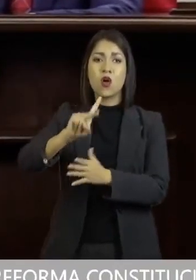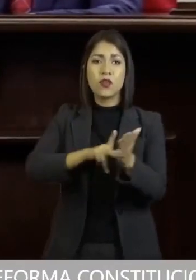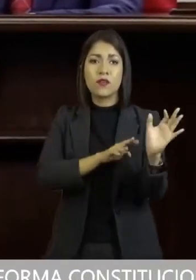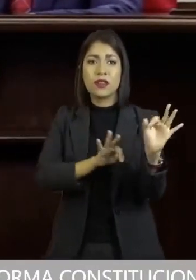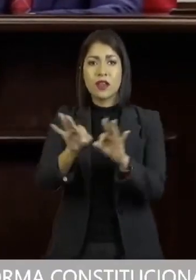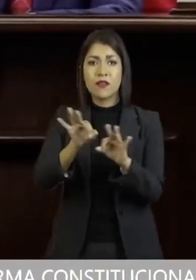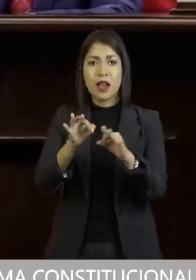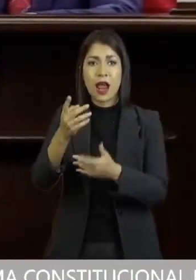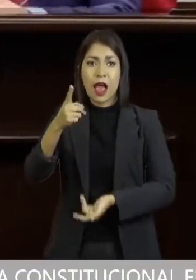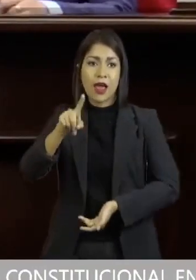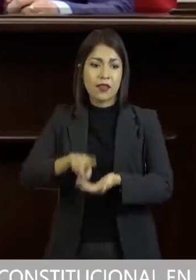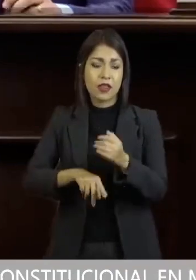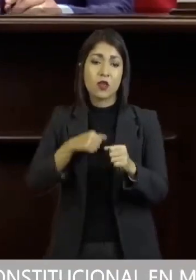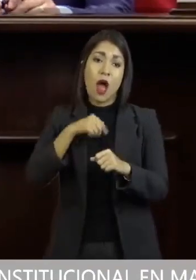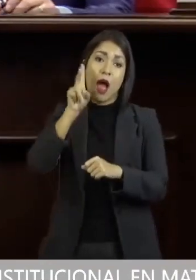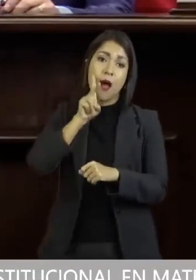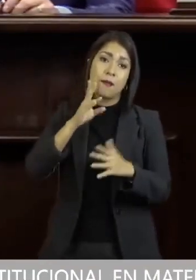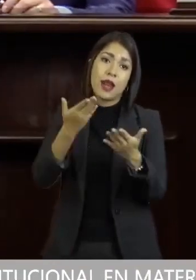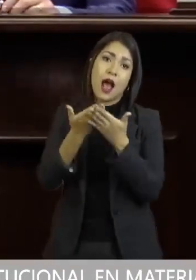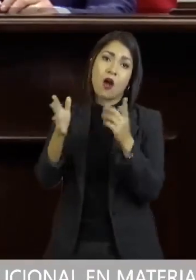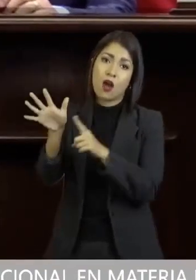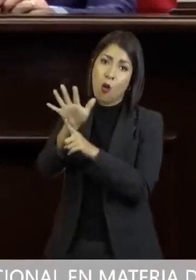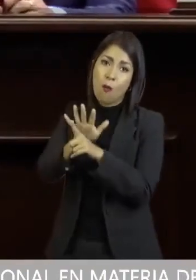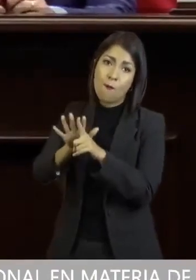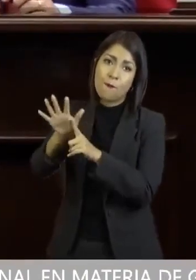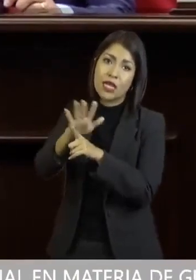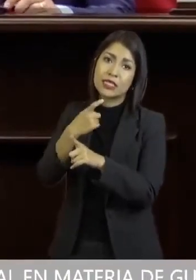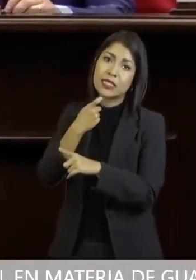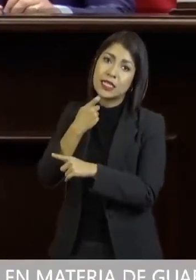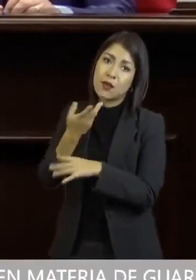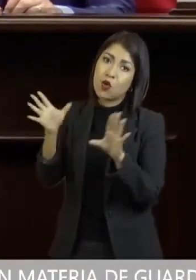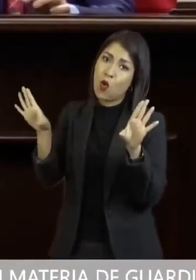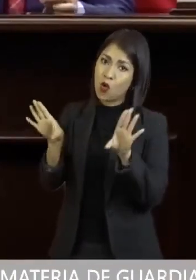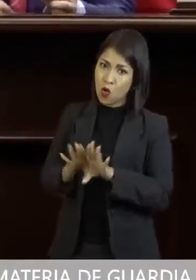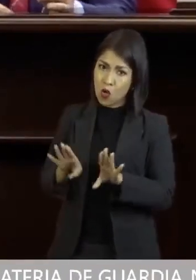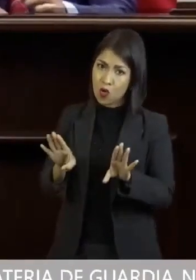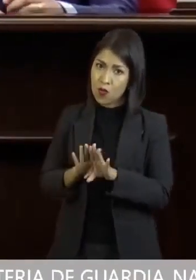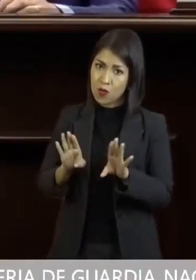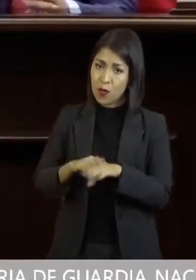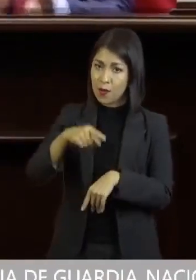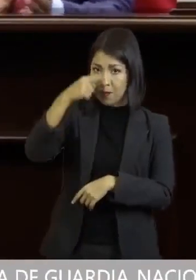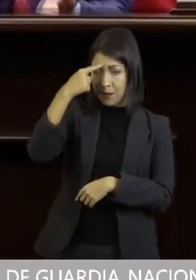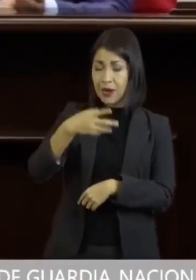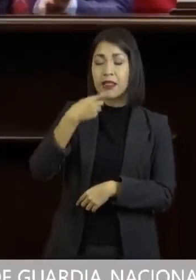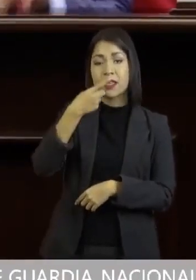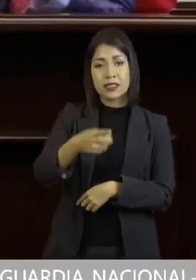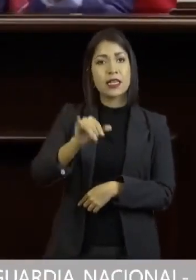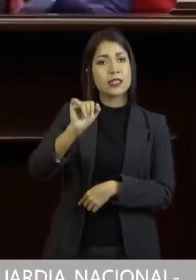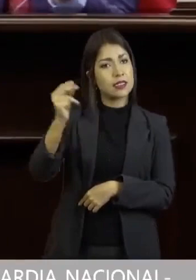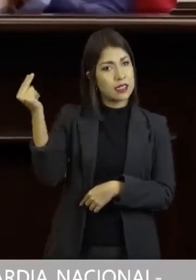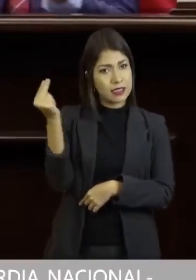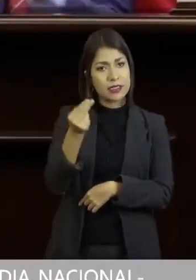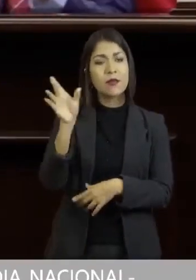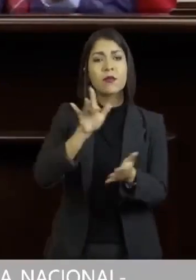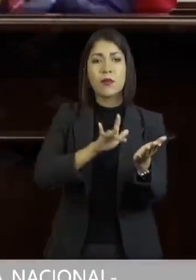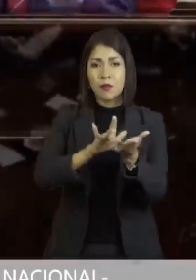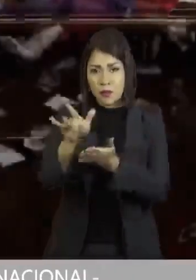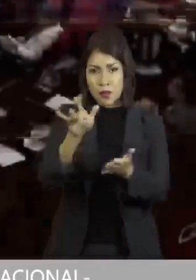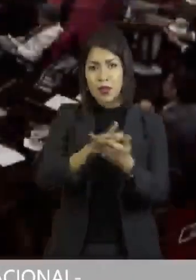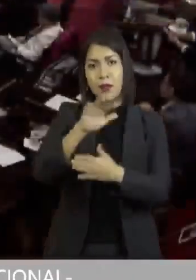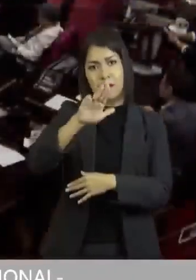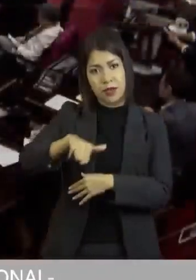ahora cómo le vamos a hacer para convencer al presidente de la República que sí, se requiere apoyar a Michoacán, pero